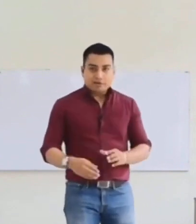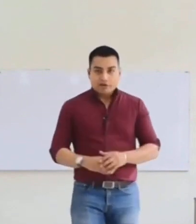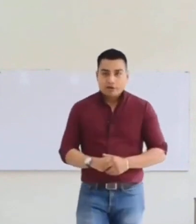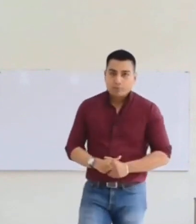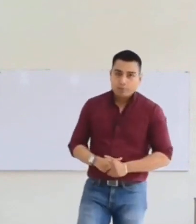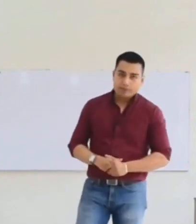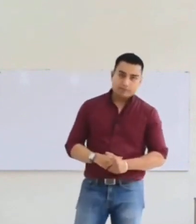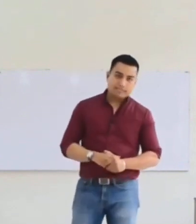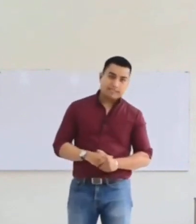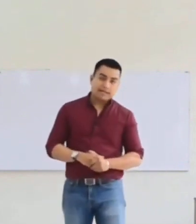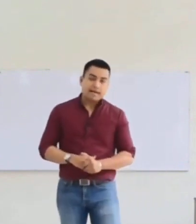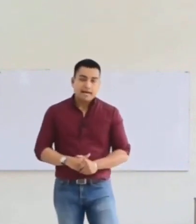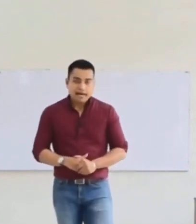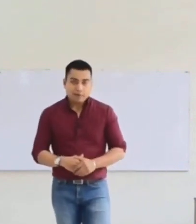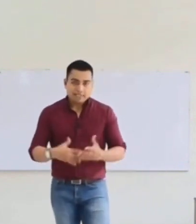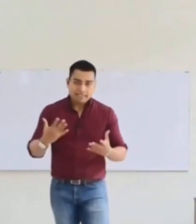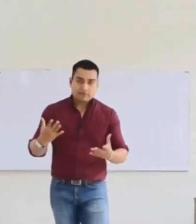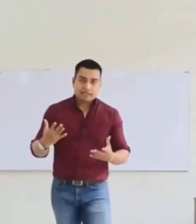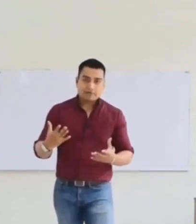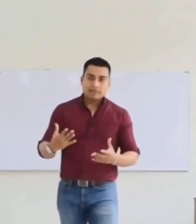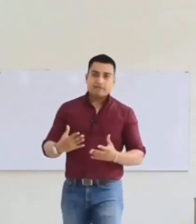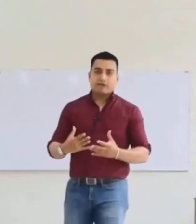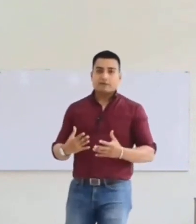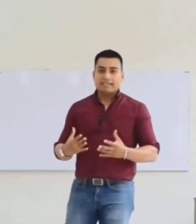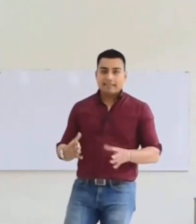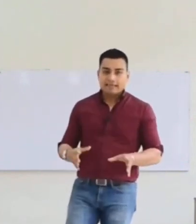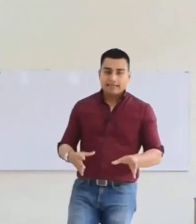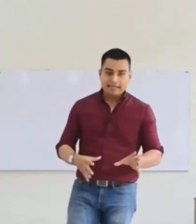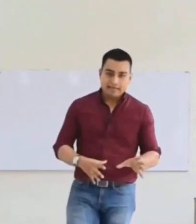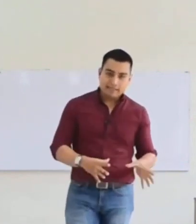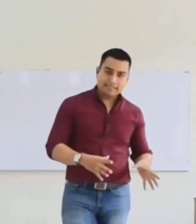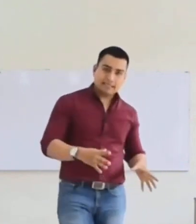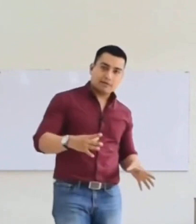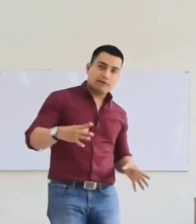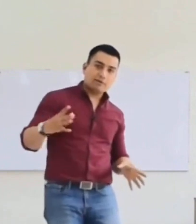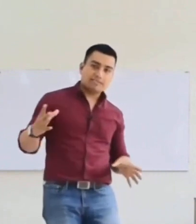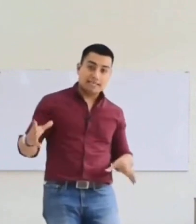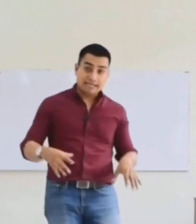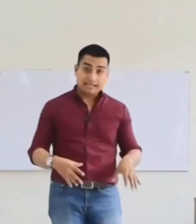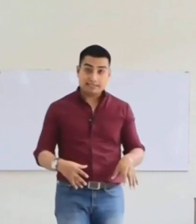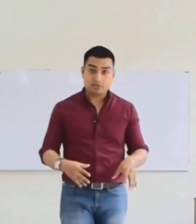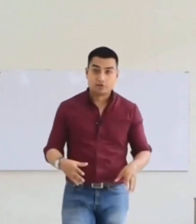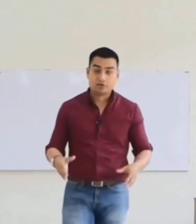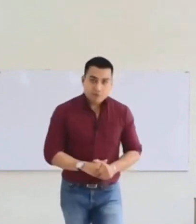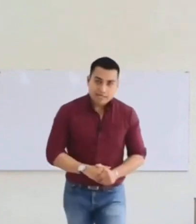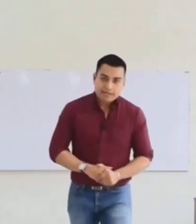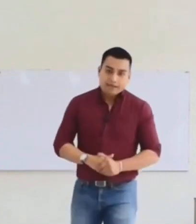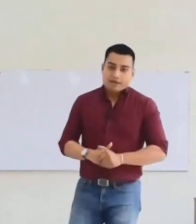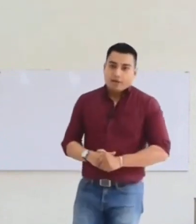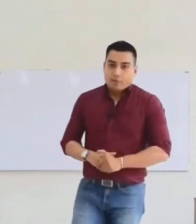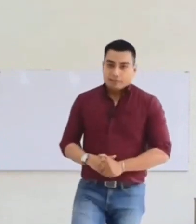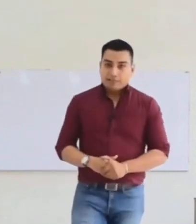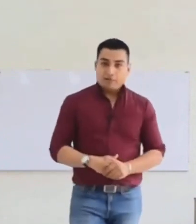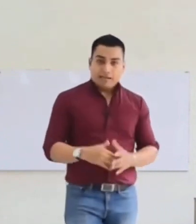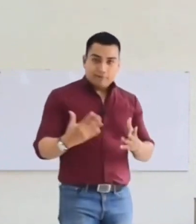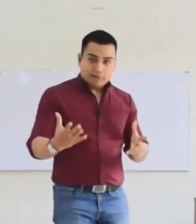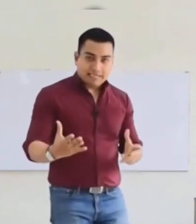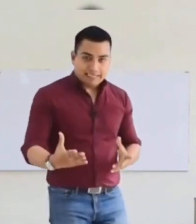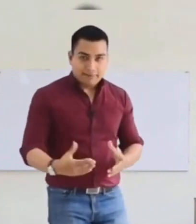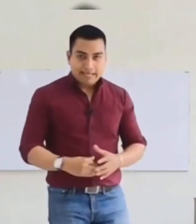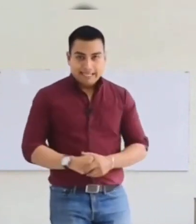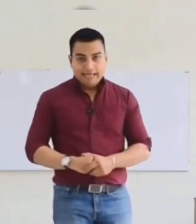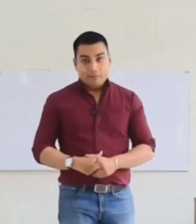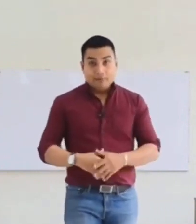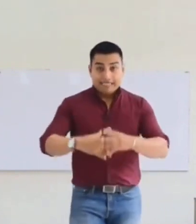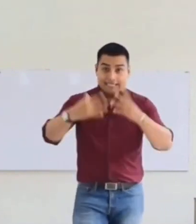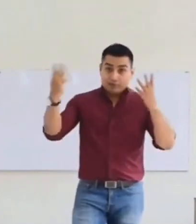que el ejercicio anterior, podemos ir aumentando el grado de dificultad, incrementando la velocidad del ejercicio. Muy bien, pues esto fue